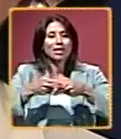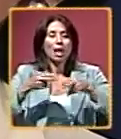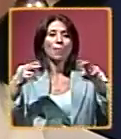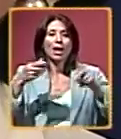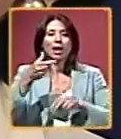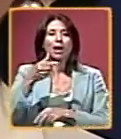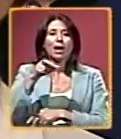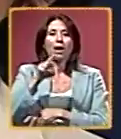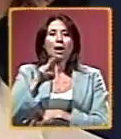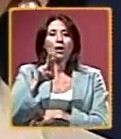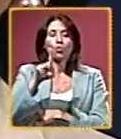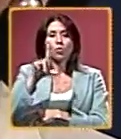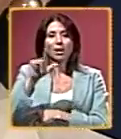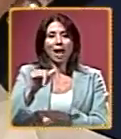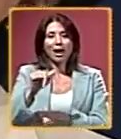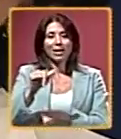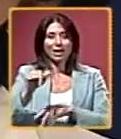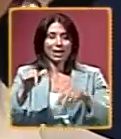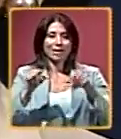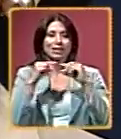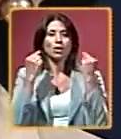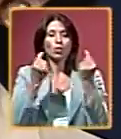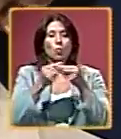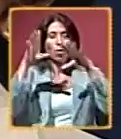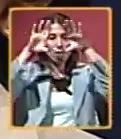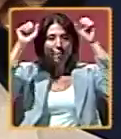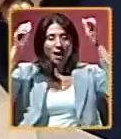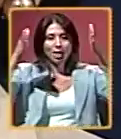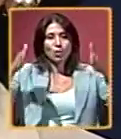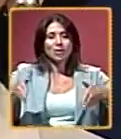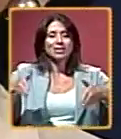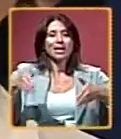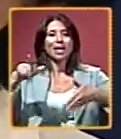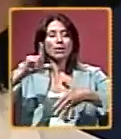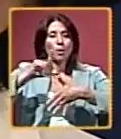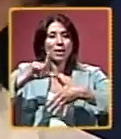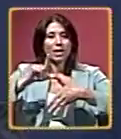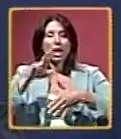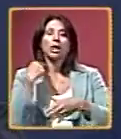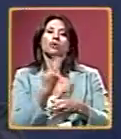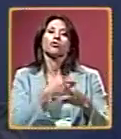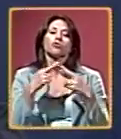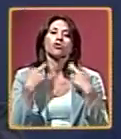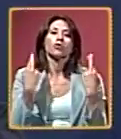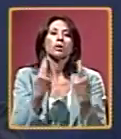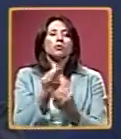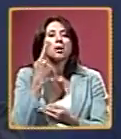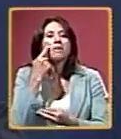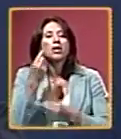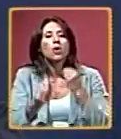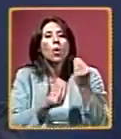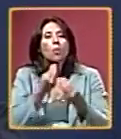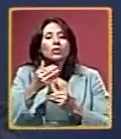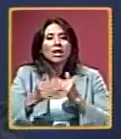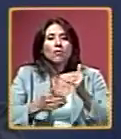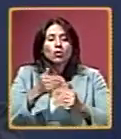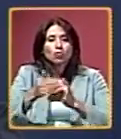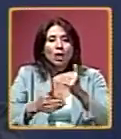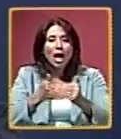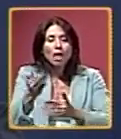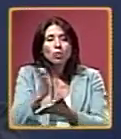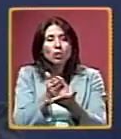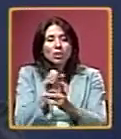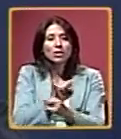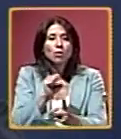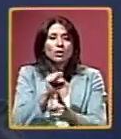Grupo de Embajadores de Latinoamérica. Nos reunimos para analizar cómo está evolucionando determinadas situaciones, cómo estamos